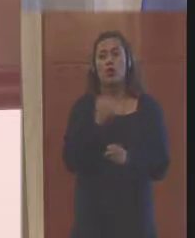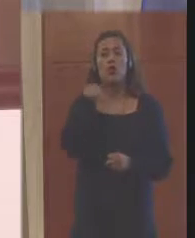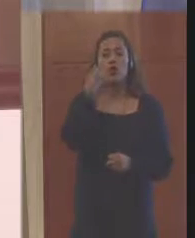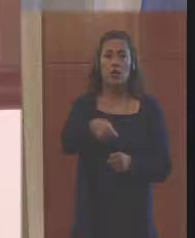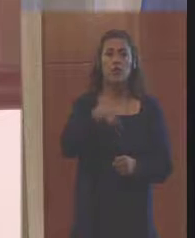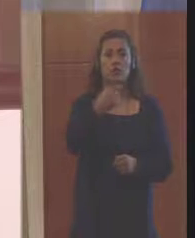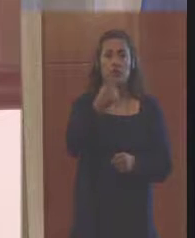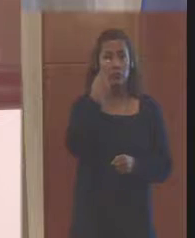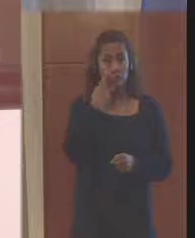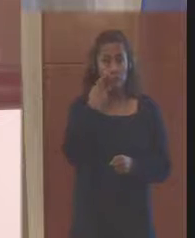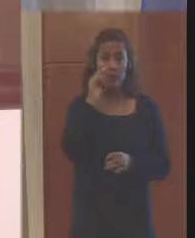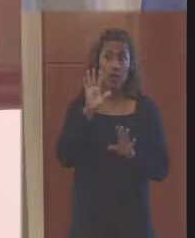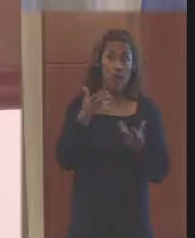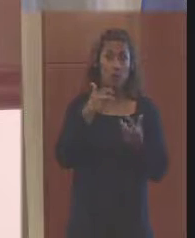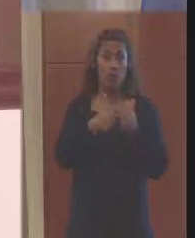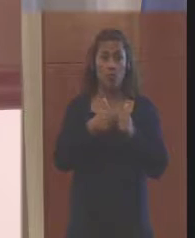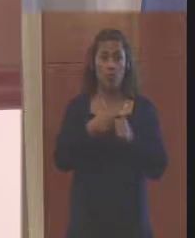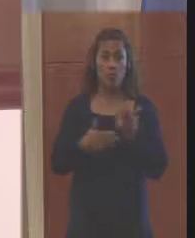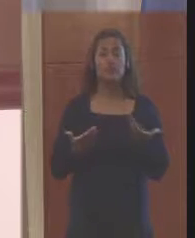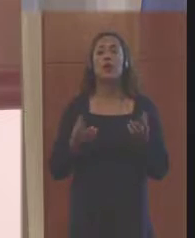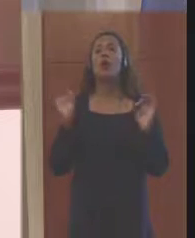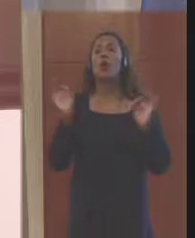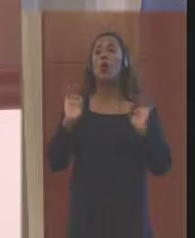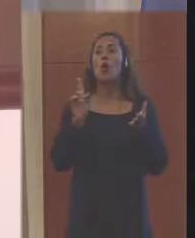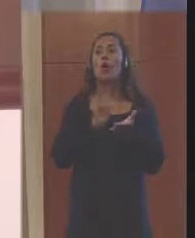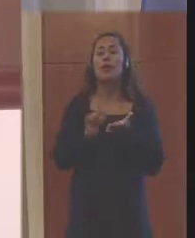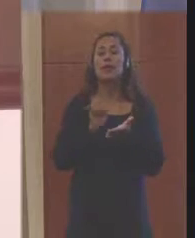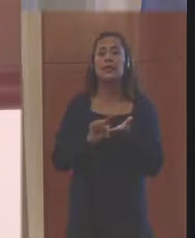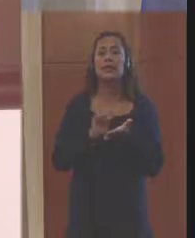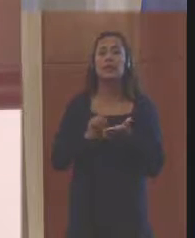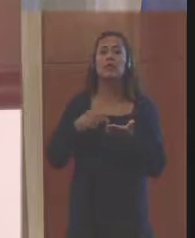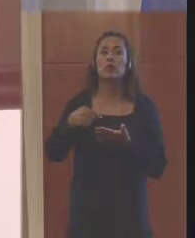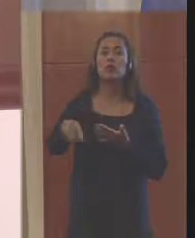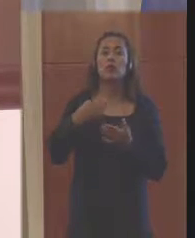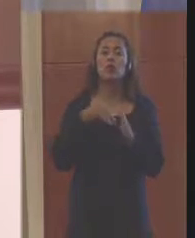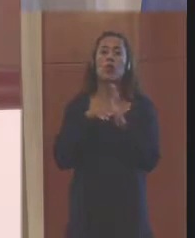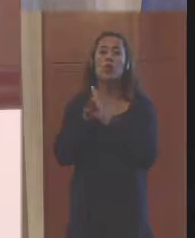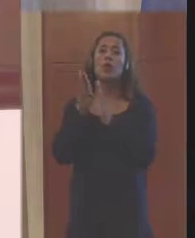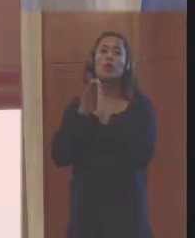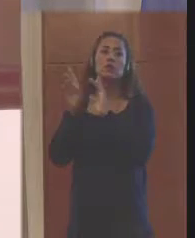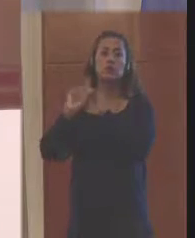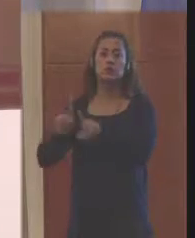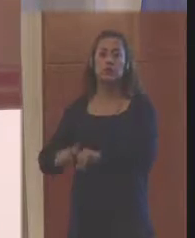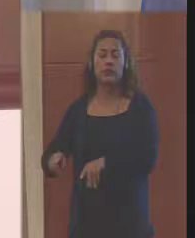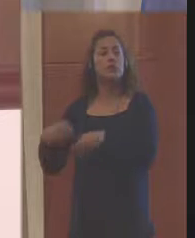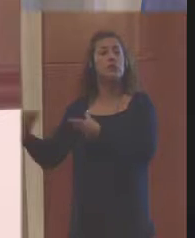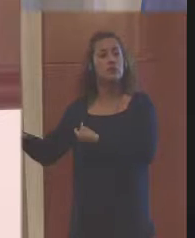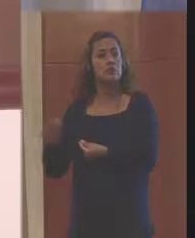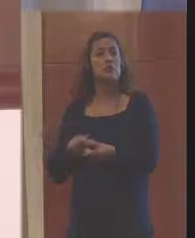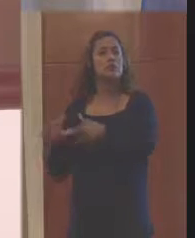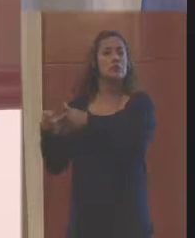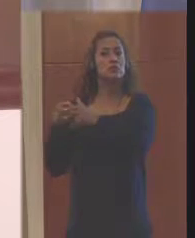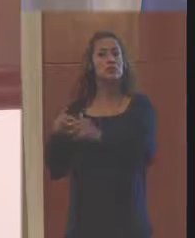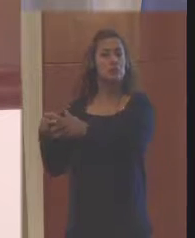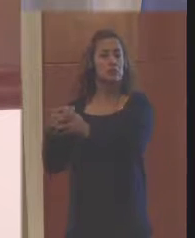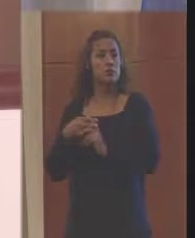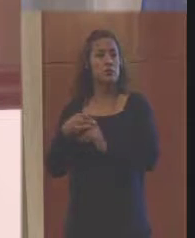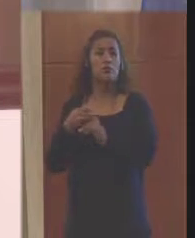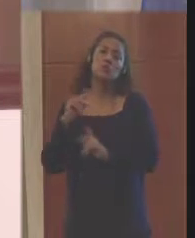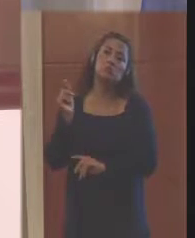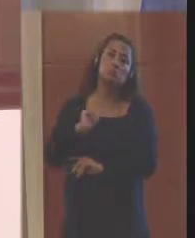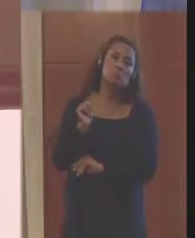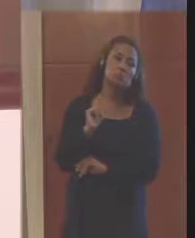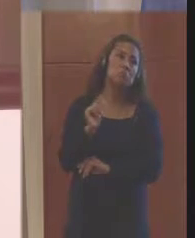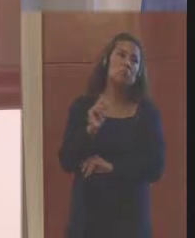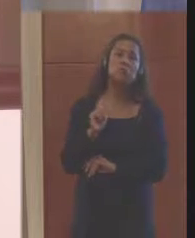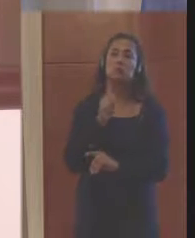un evento. Pueden también tomar créditos contingentes con bancos multilaterales, que son créditos mucho más baratos